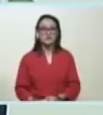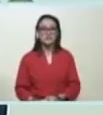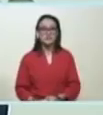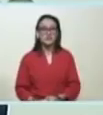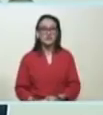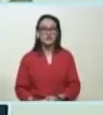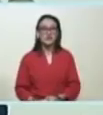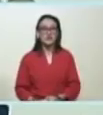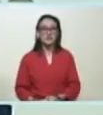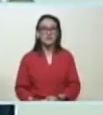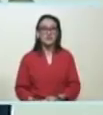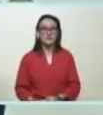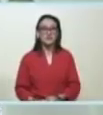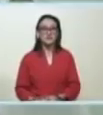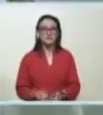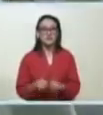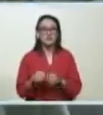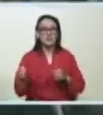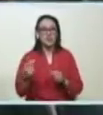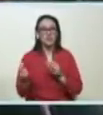Se separó del diálogo.